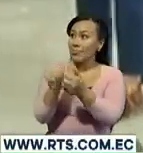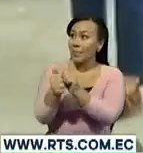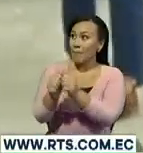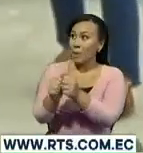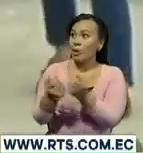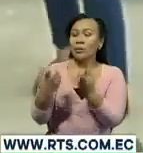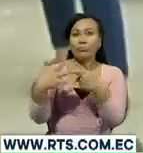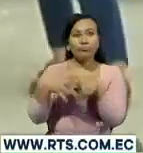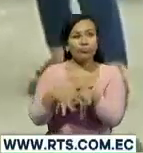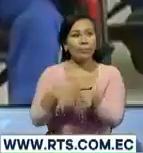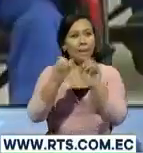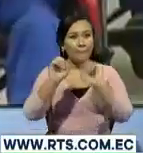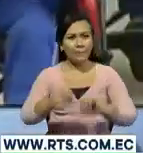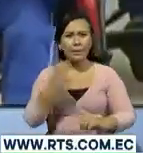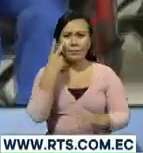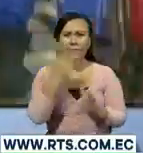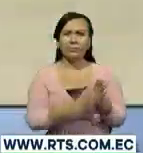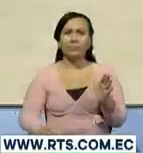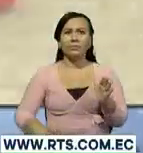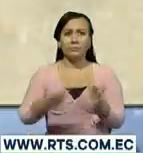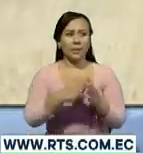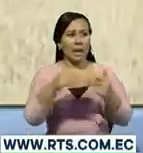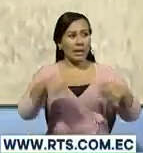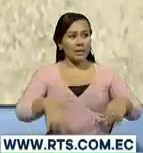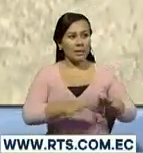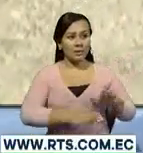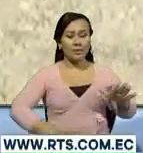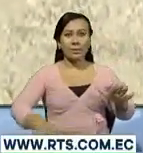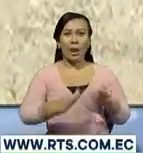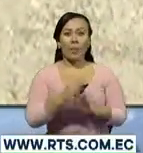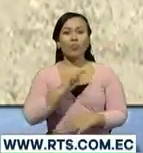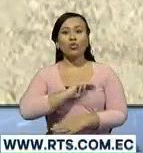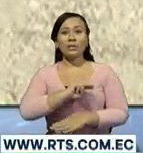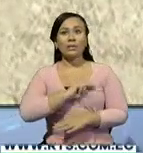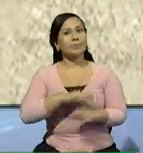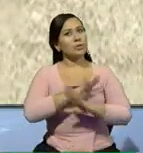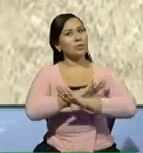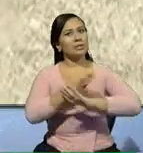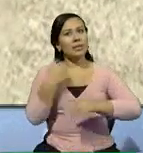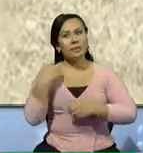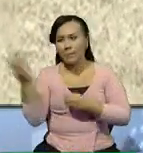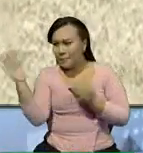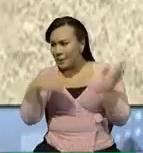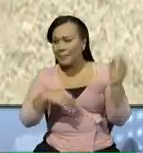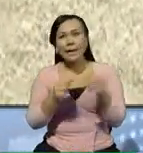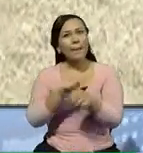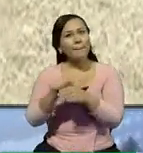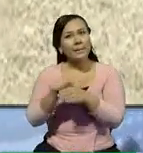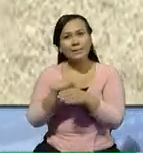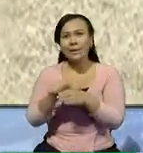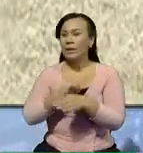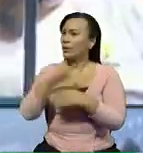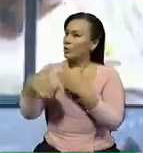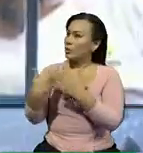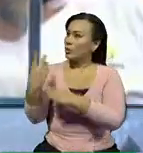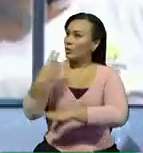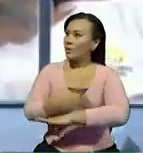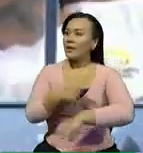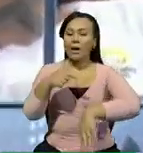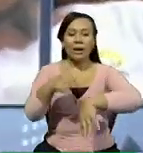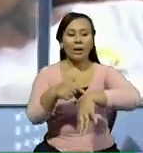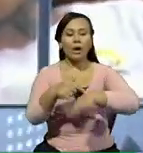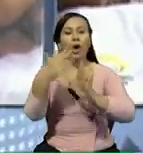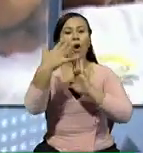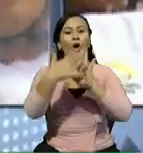un mejor mañana. Esta cancha ya por medio del municipio la tienen para que puedan practicar aquí todos los días en el horario que ellos